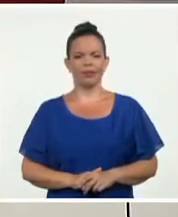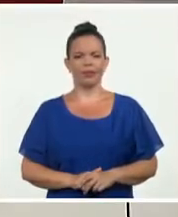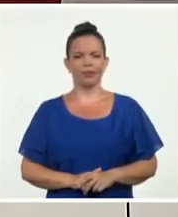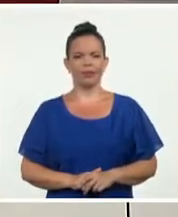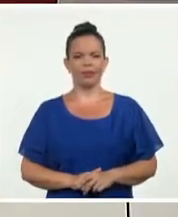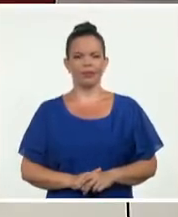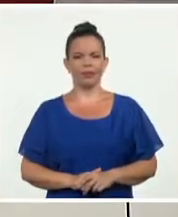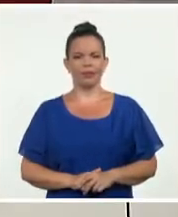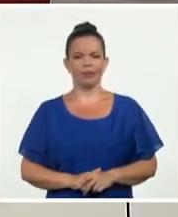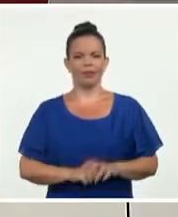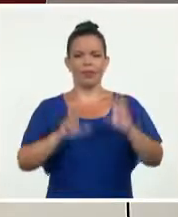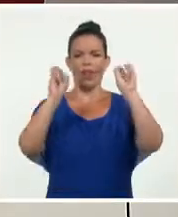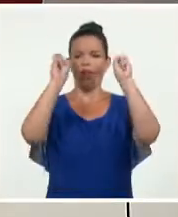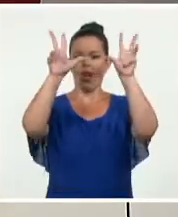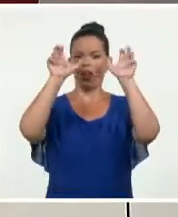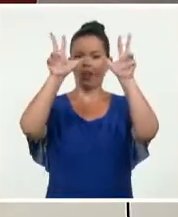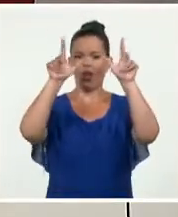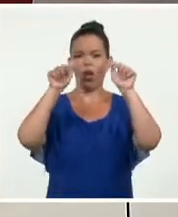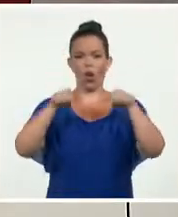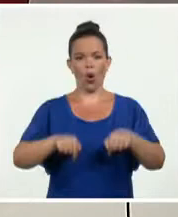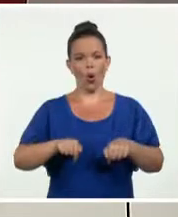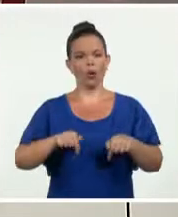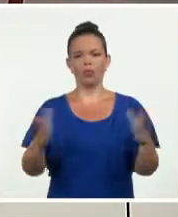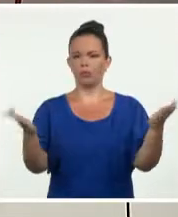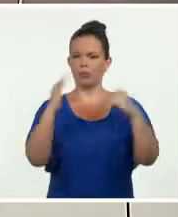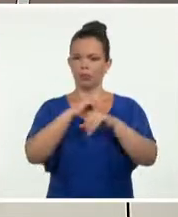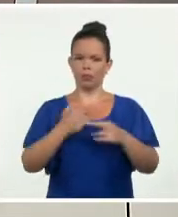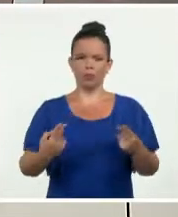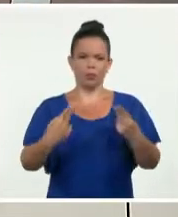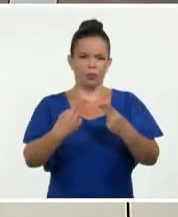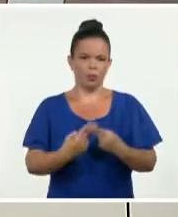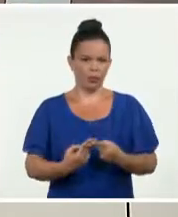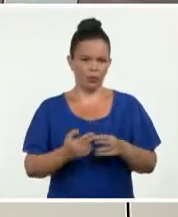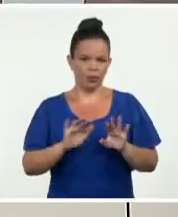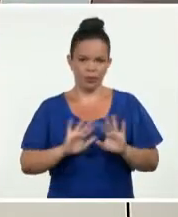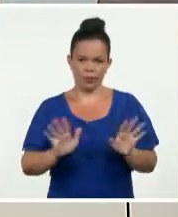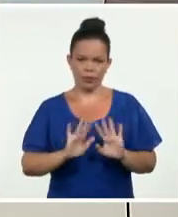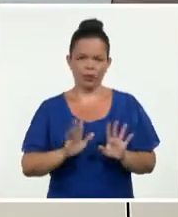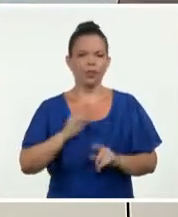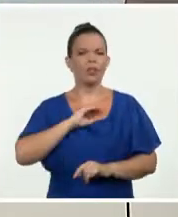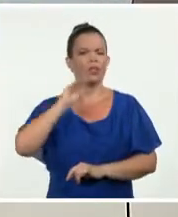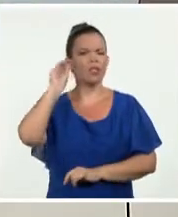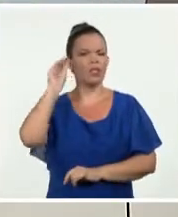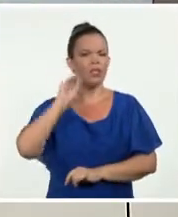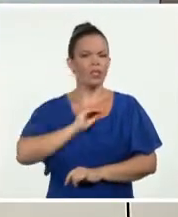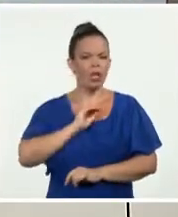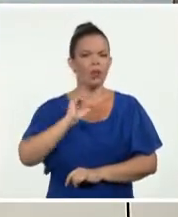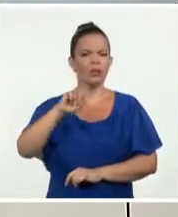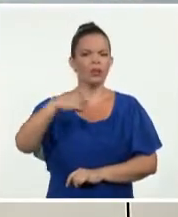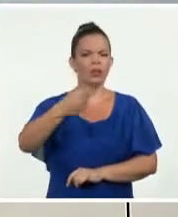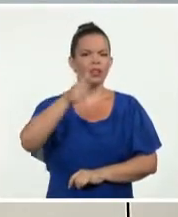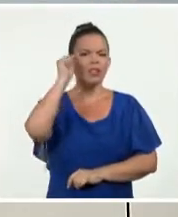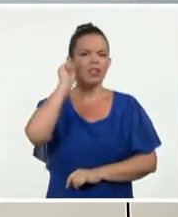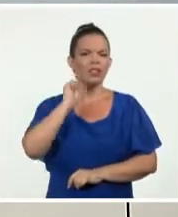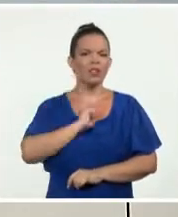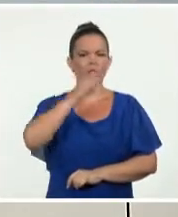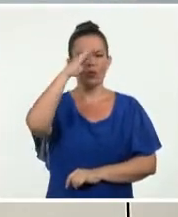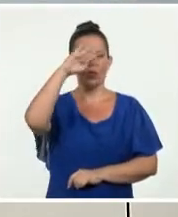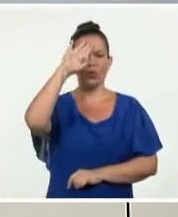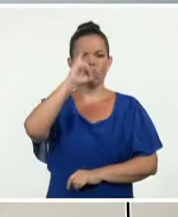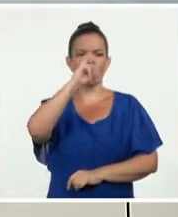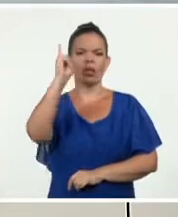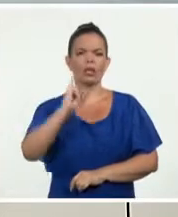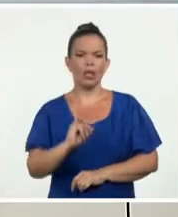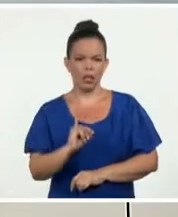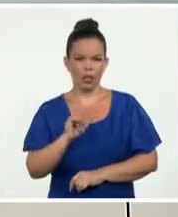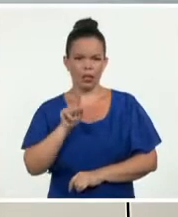Pasamos al voleibol. Hoy es día de descanso en el Campeonato del Mundo y ya se sabe que Cuba jugará ante Italia este sábado en los octavos de final de este